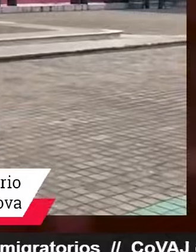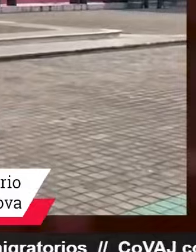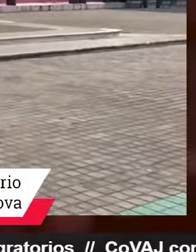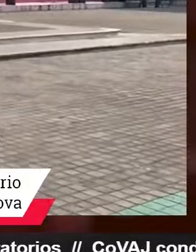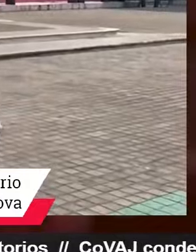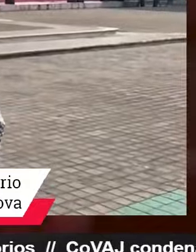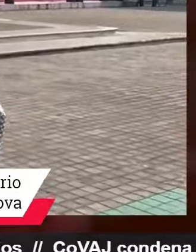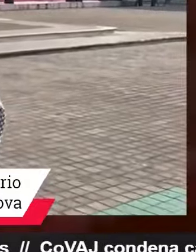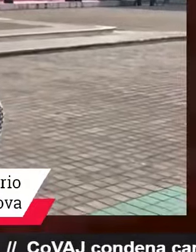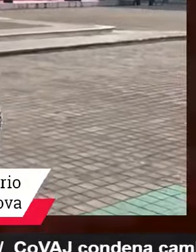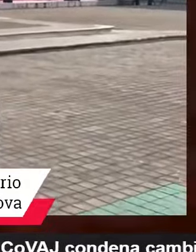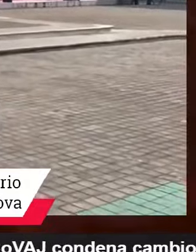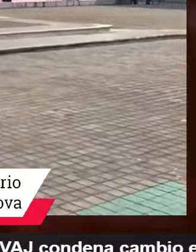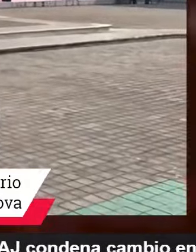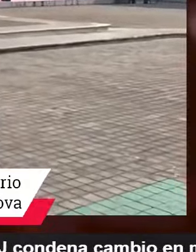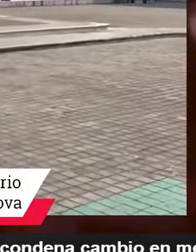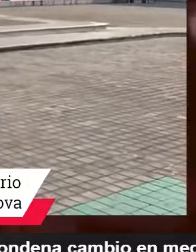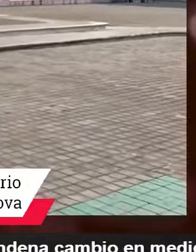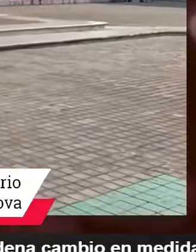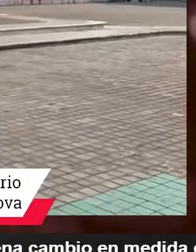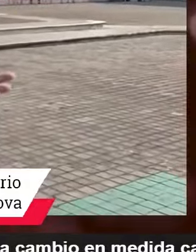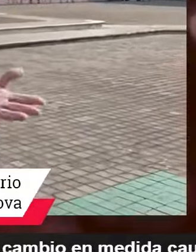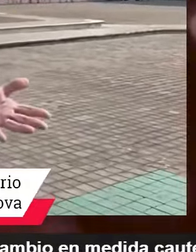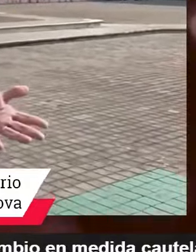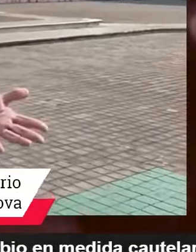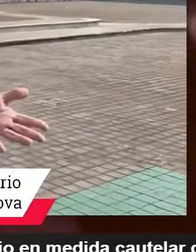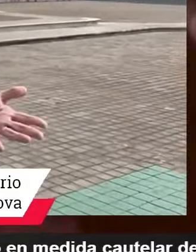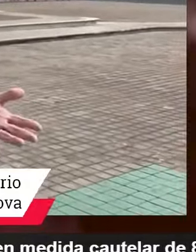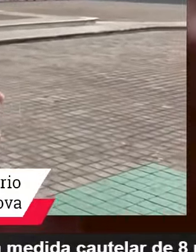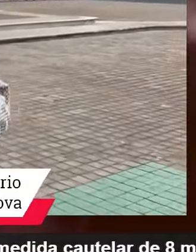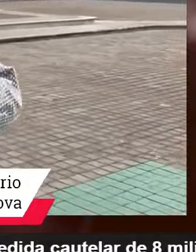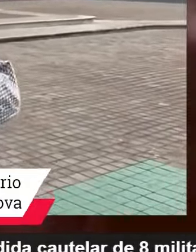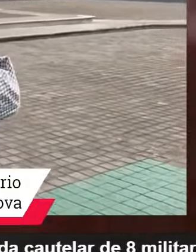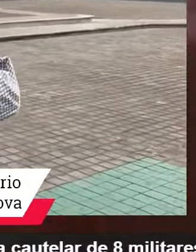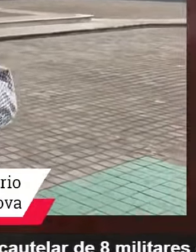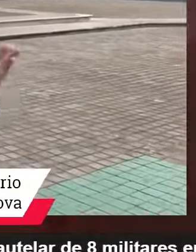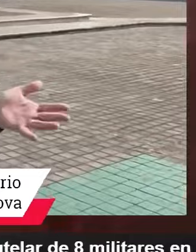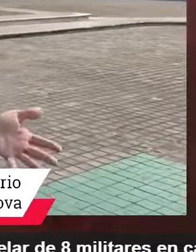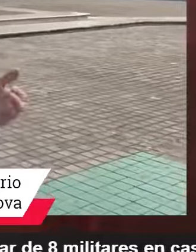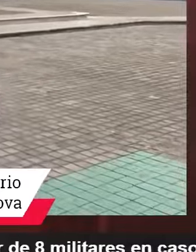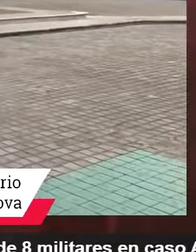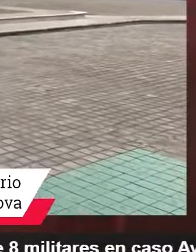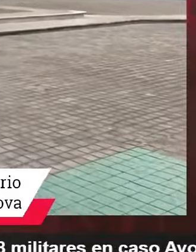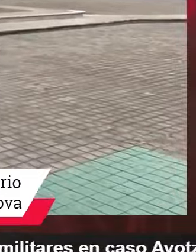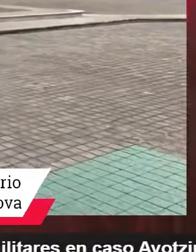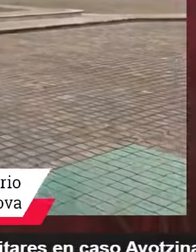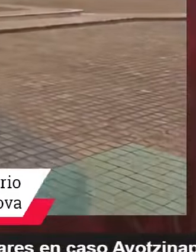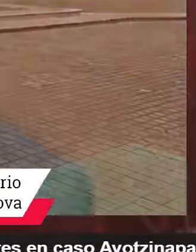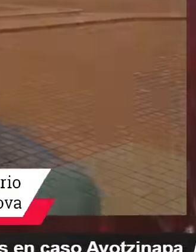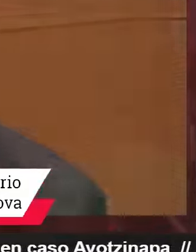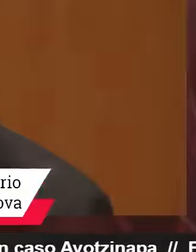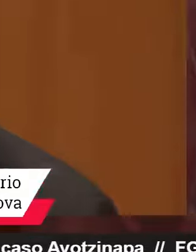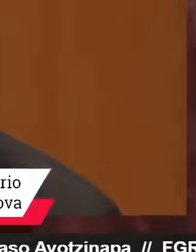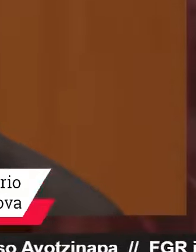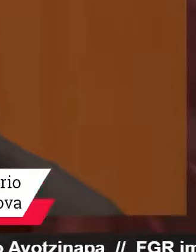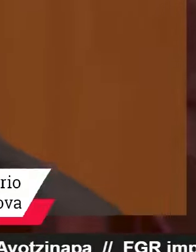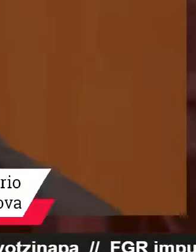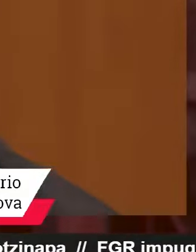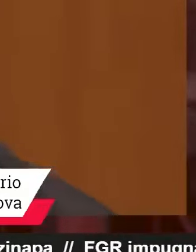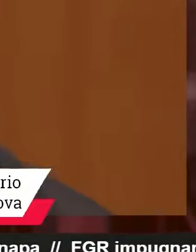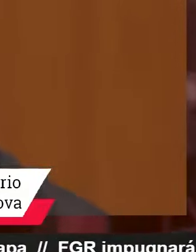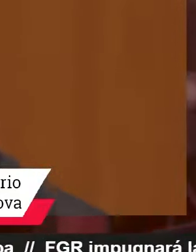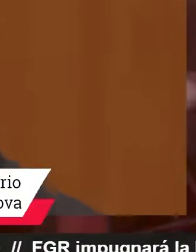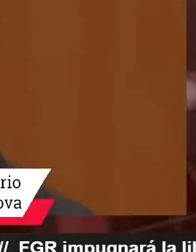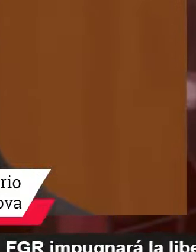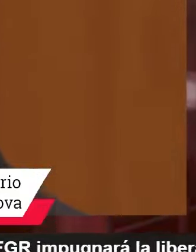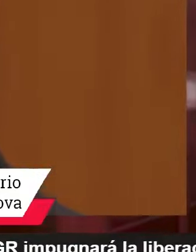respecto de estos negocios de asociaciones civiles en el caso eh del la administración de